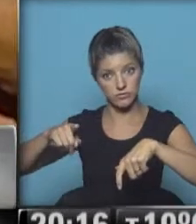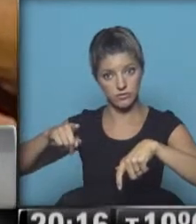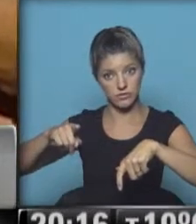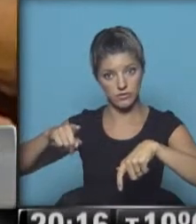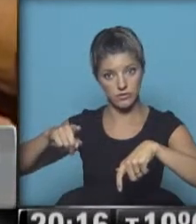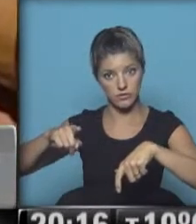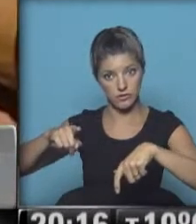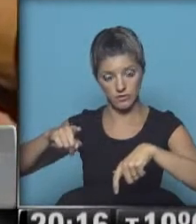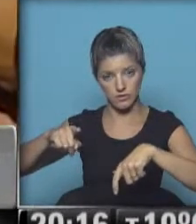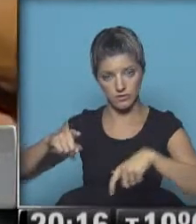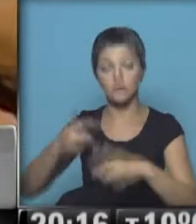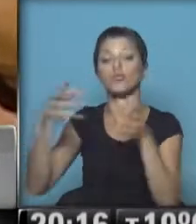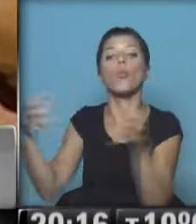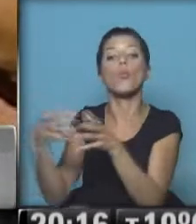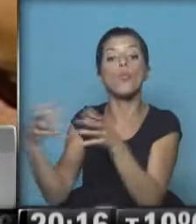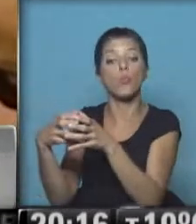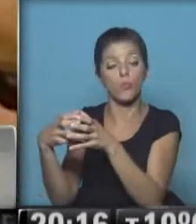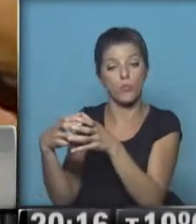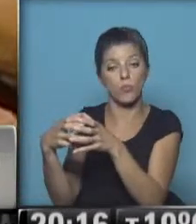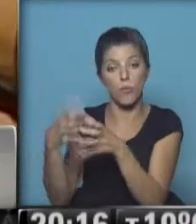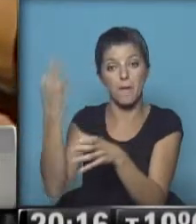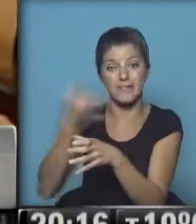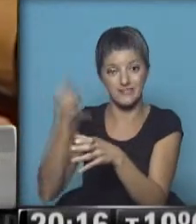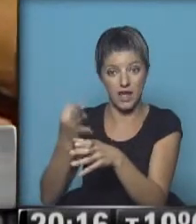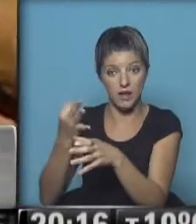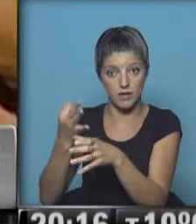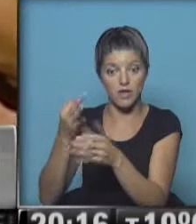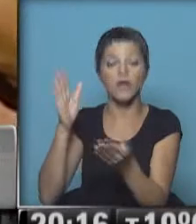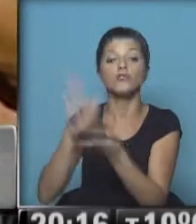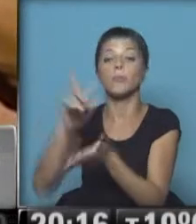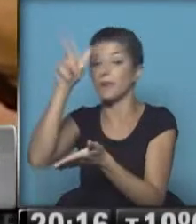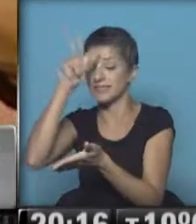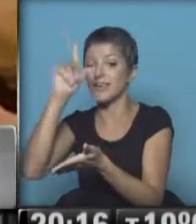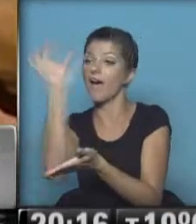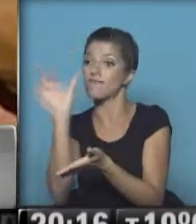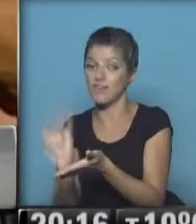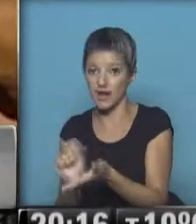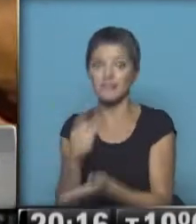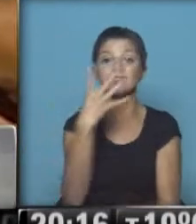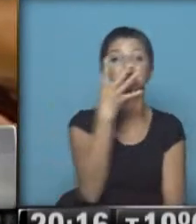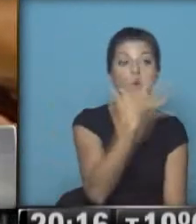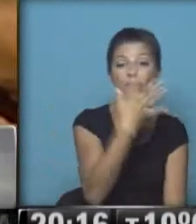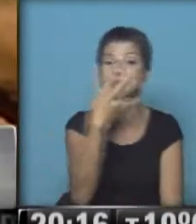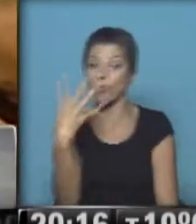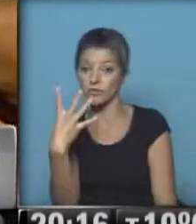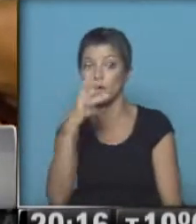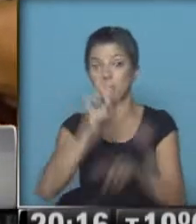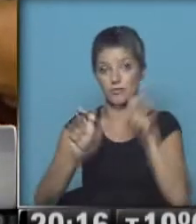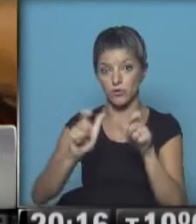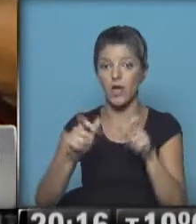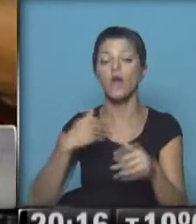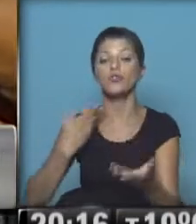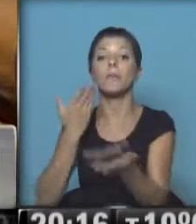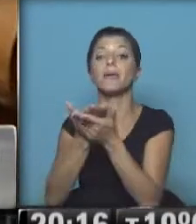una sección, un cuerpo especial no armado de la Policía Federal bajó a 54 miembros, le pedimos el derecho